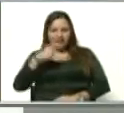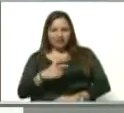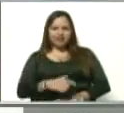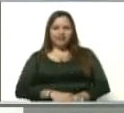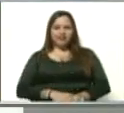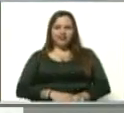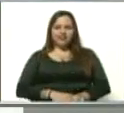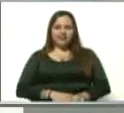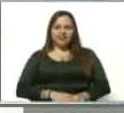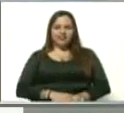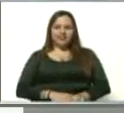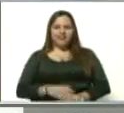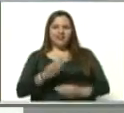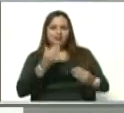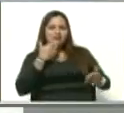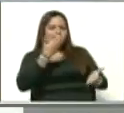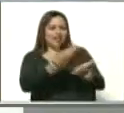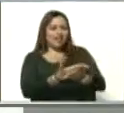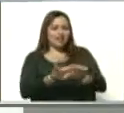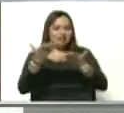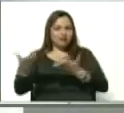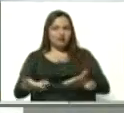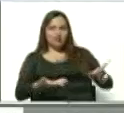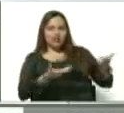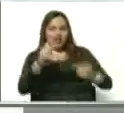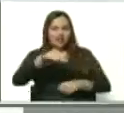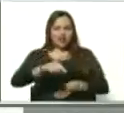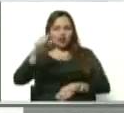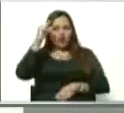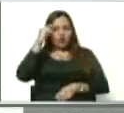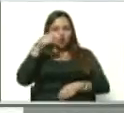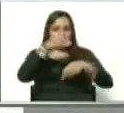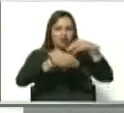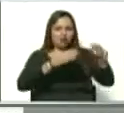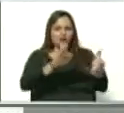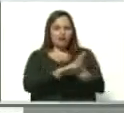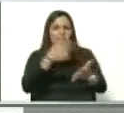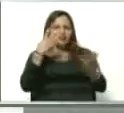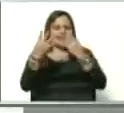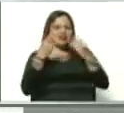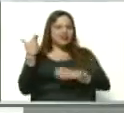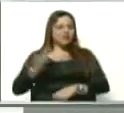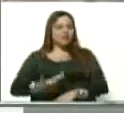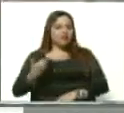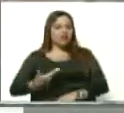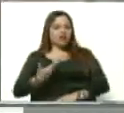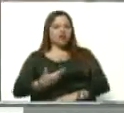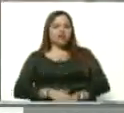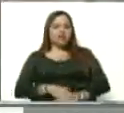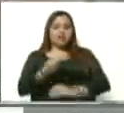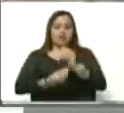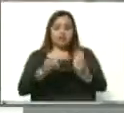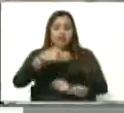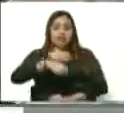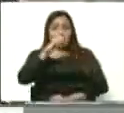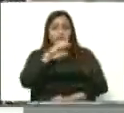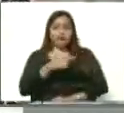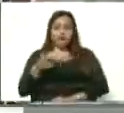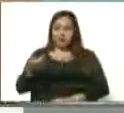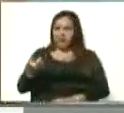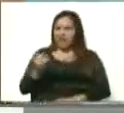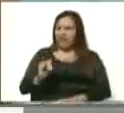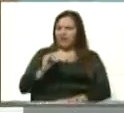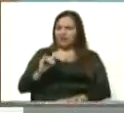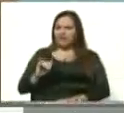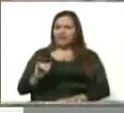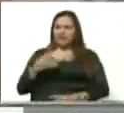por estar con nosotros. Muchas gracias, Emma, por invitarnos el día de hoy a hablar de este festival tan importante que vamos a celebrar este año. ¿En qué consiste el festival? ¿Qué